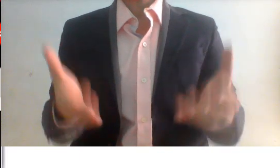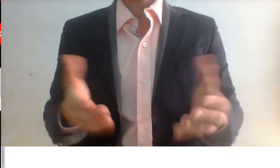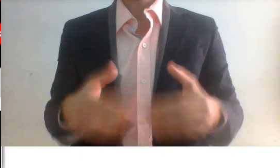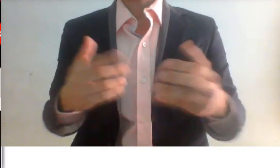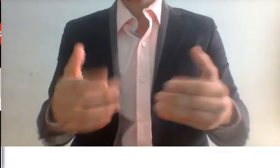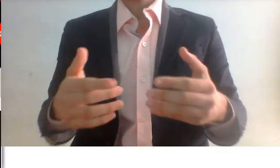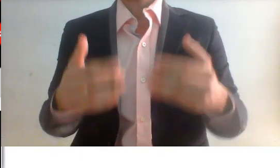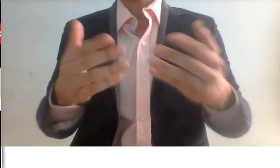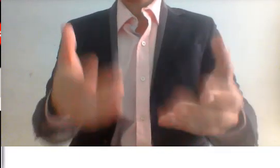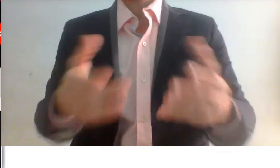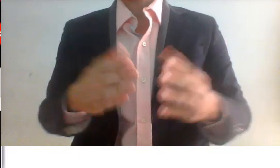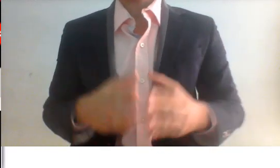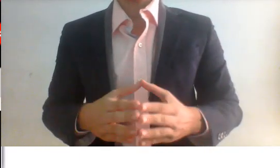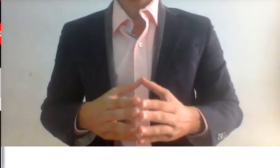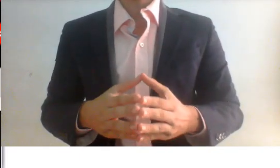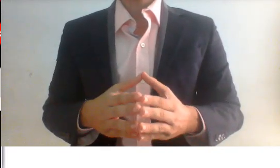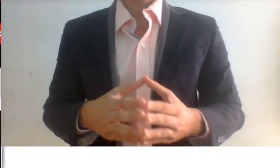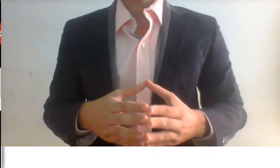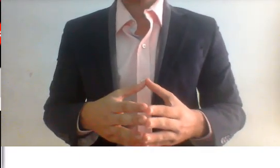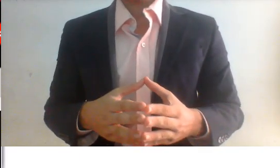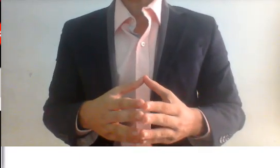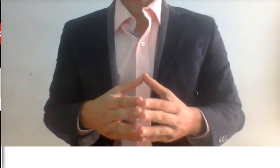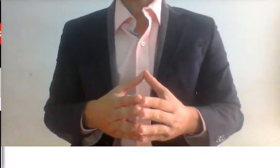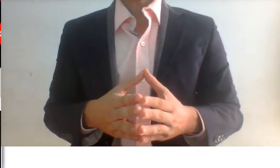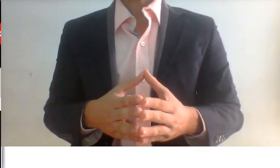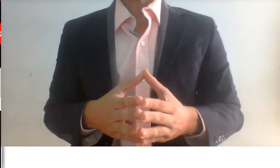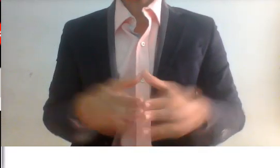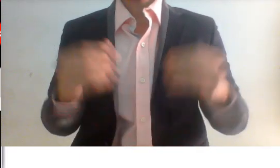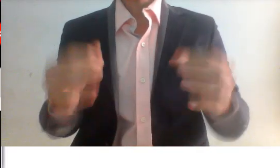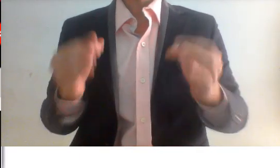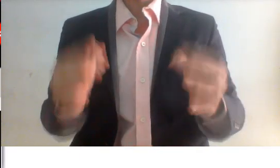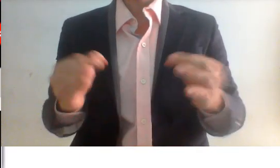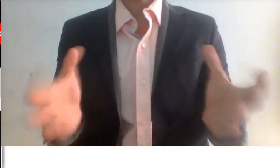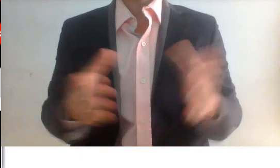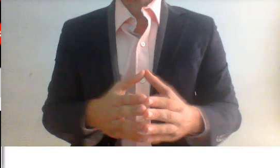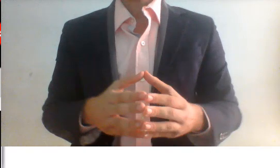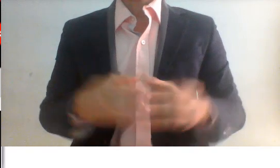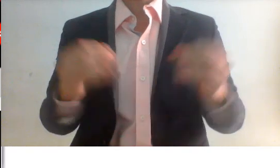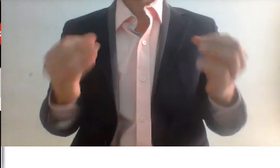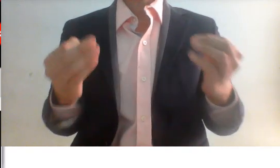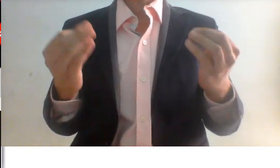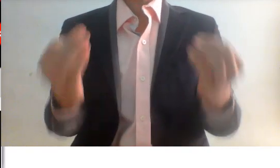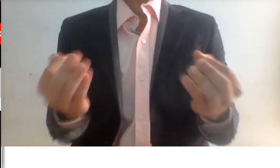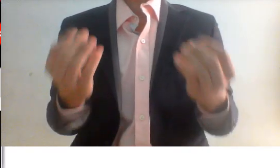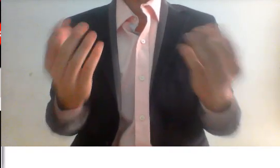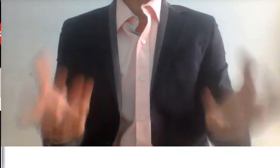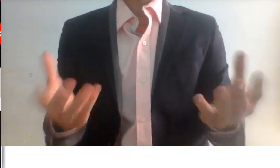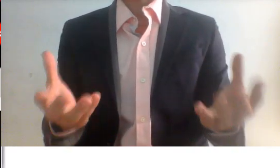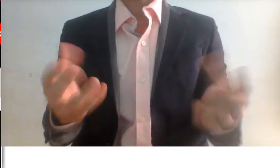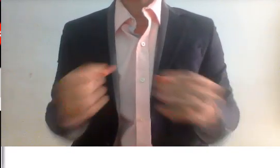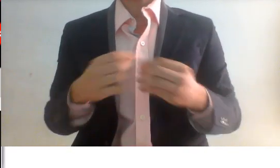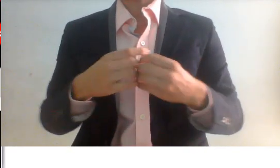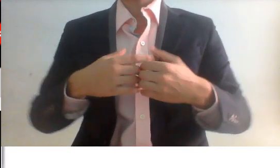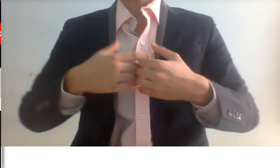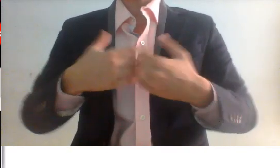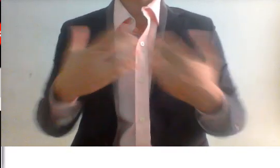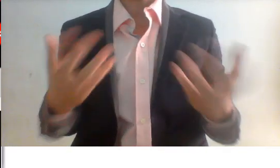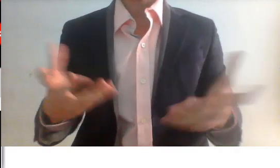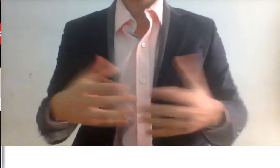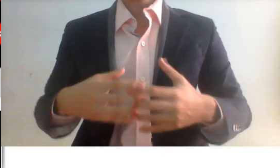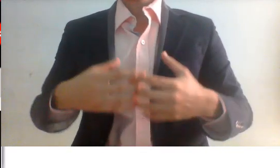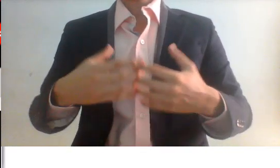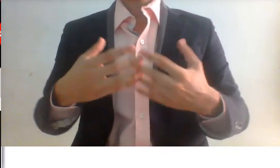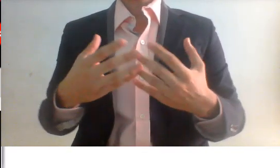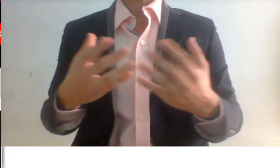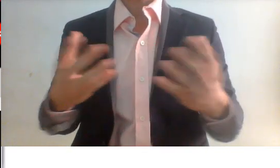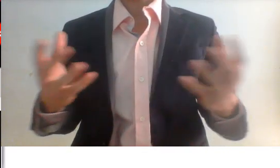millones de pesos al tipo de cambio del año 2012? ¿Cómo vas a hacer eso? ¿Cómo? ¿En qué cabeza cabe? ¿En qué